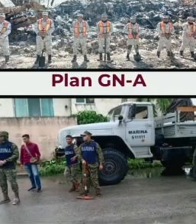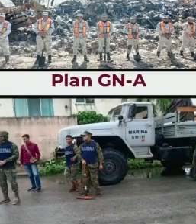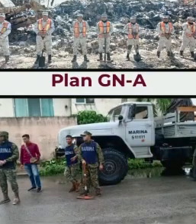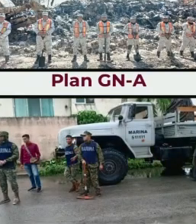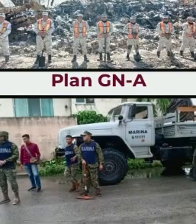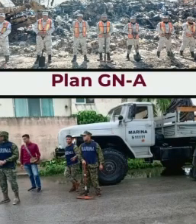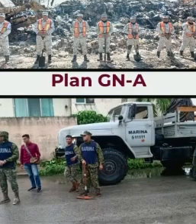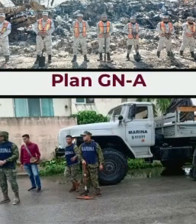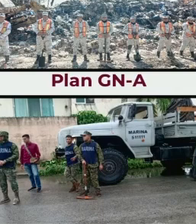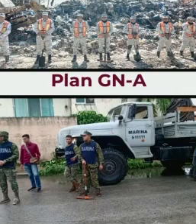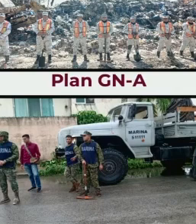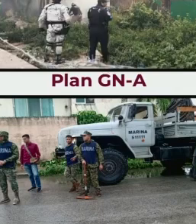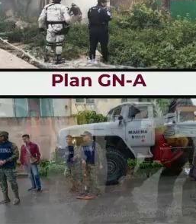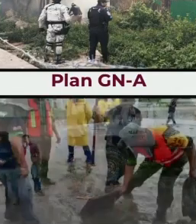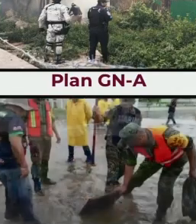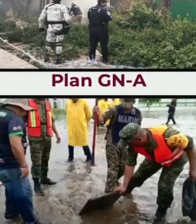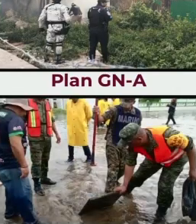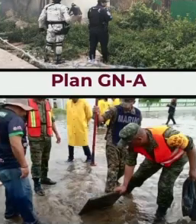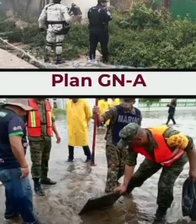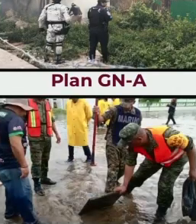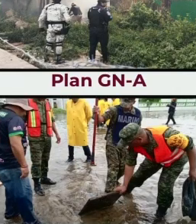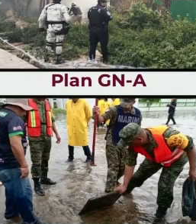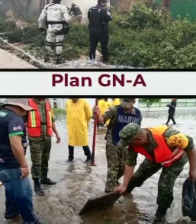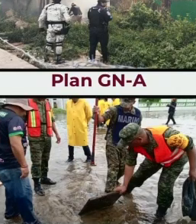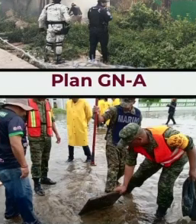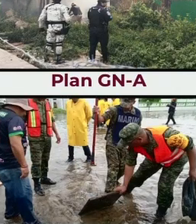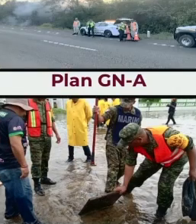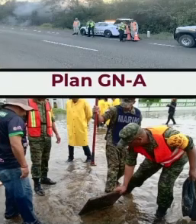en el plan de la Guardia Nacional Asistencia,